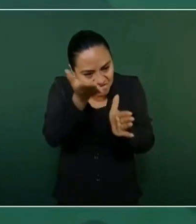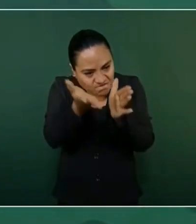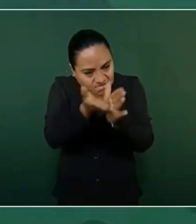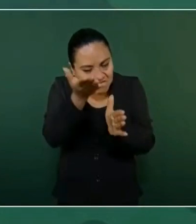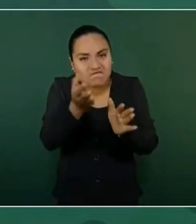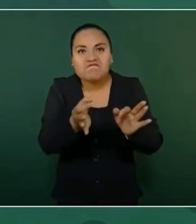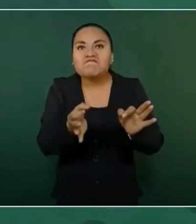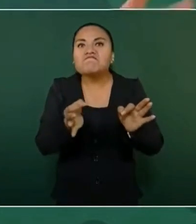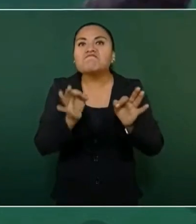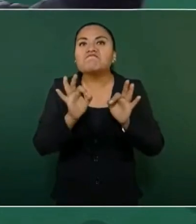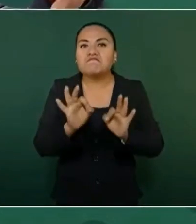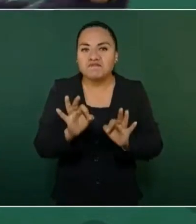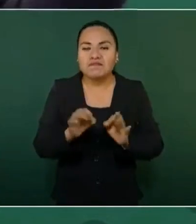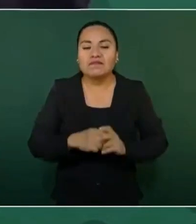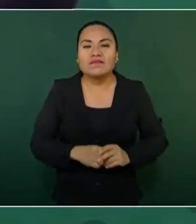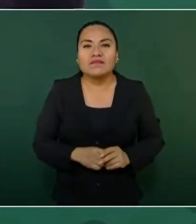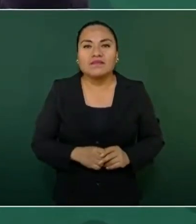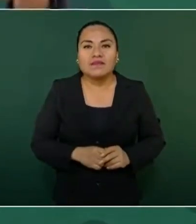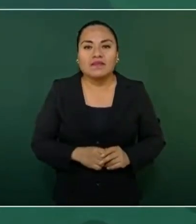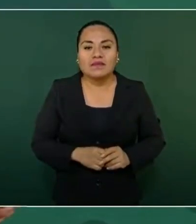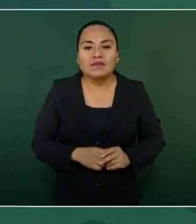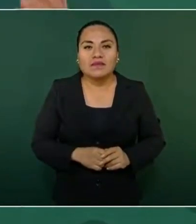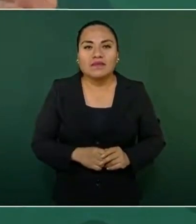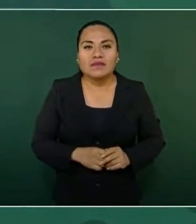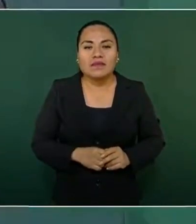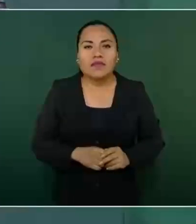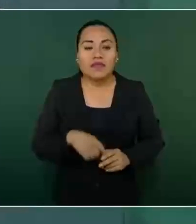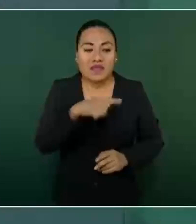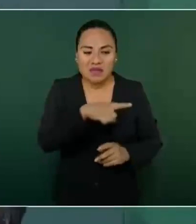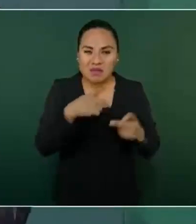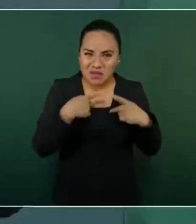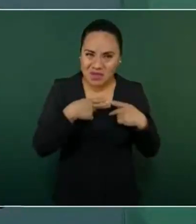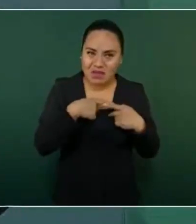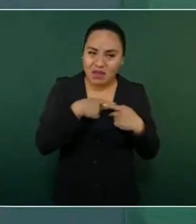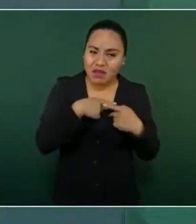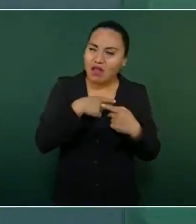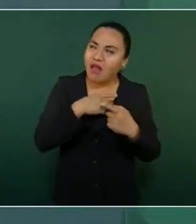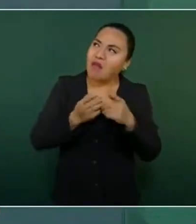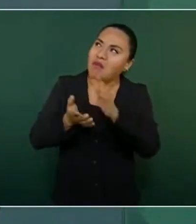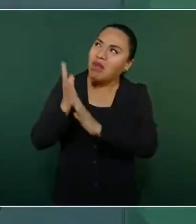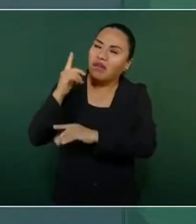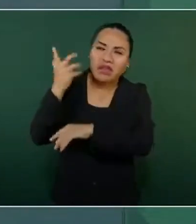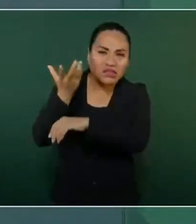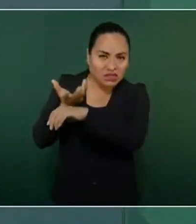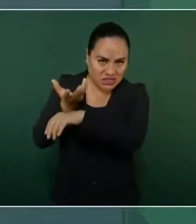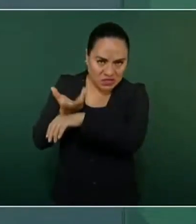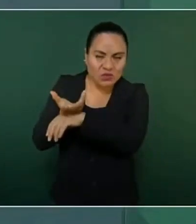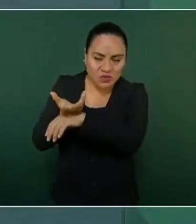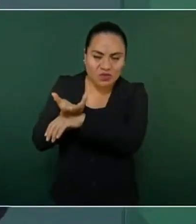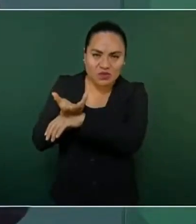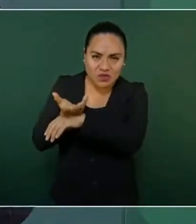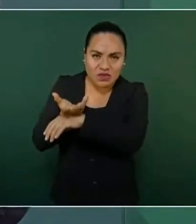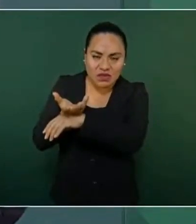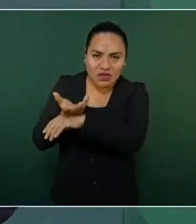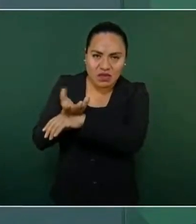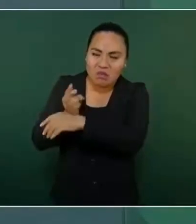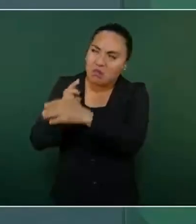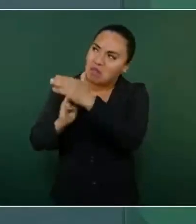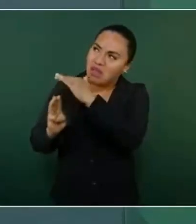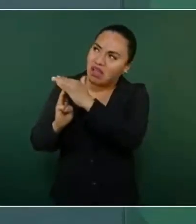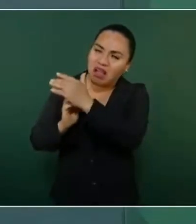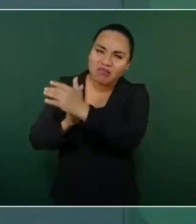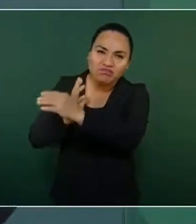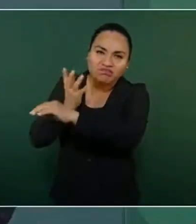imagínense, pueden llegar migrantes a Estados Unidos, lo digo con mucho respeto, de otros países,